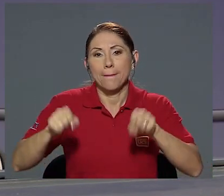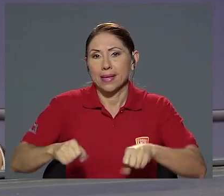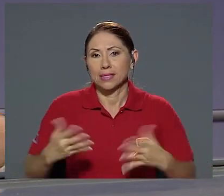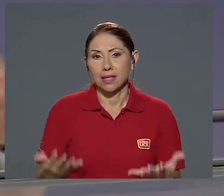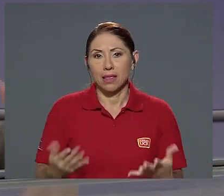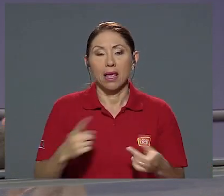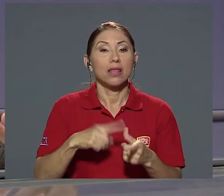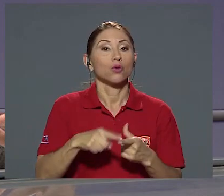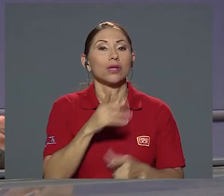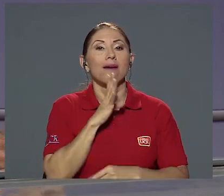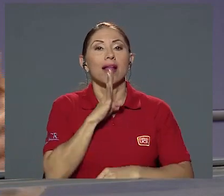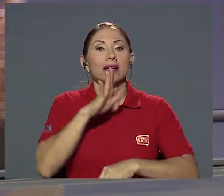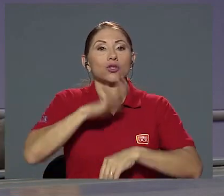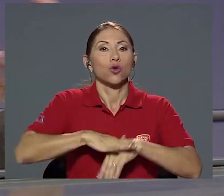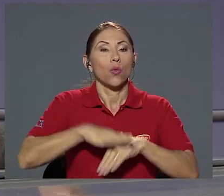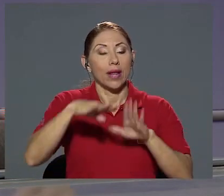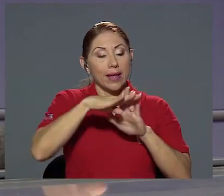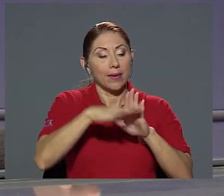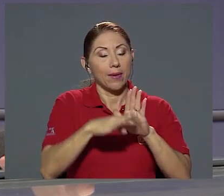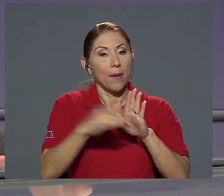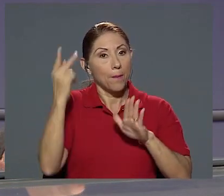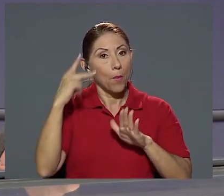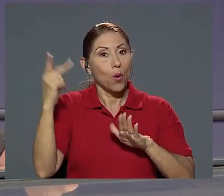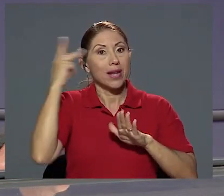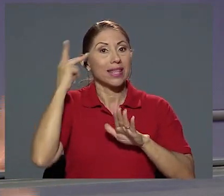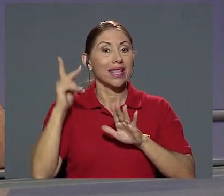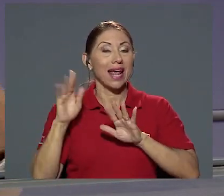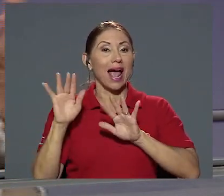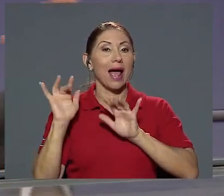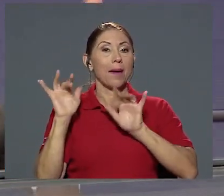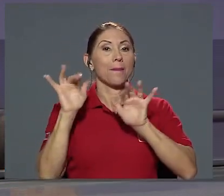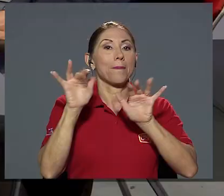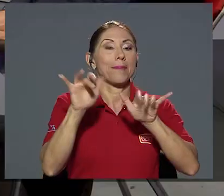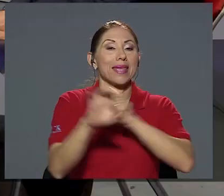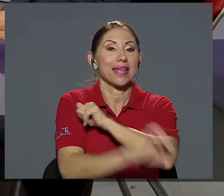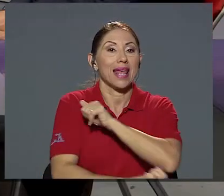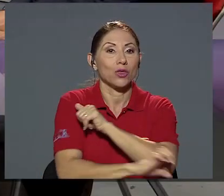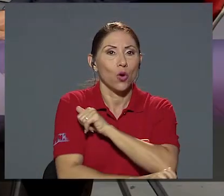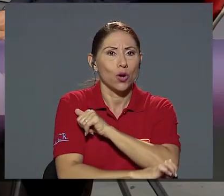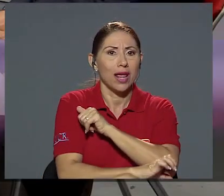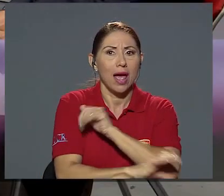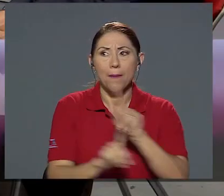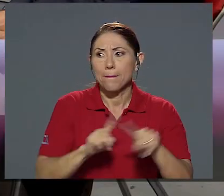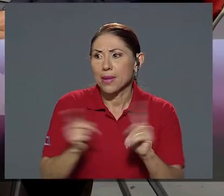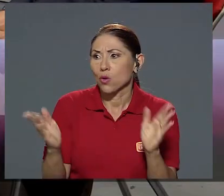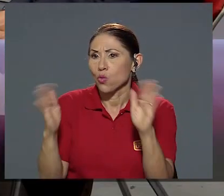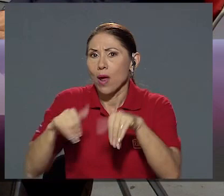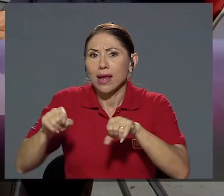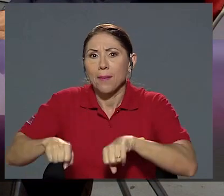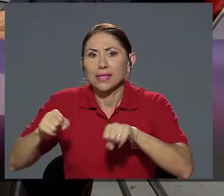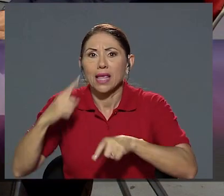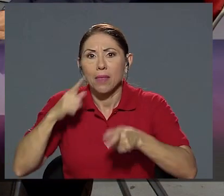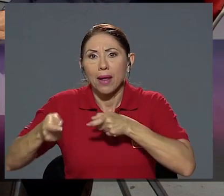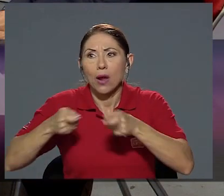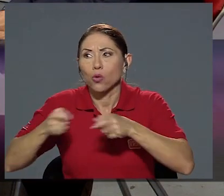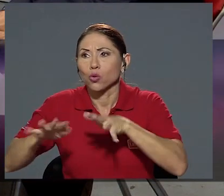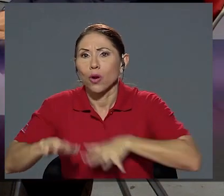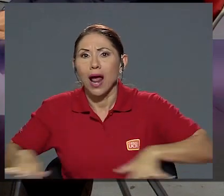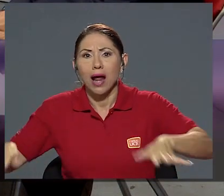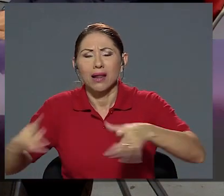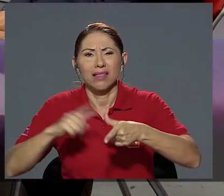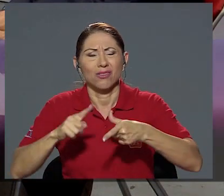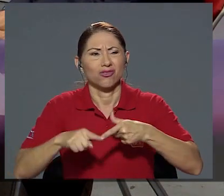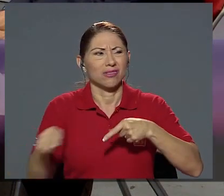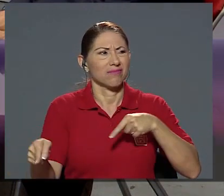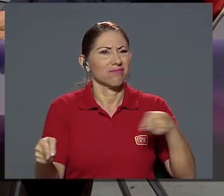hablar de una política migratoria sin capacidad de control del territorio es incluso contradictorio. Y